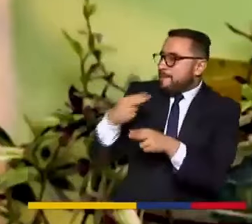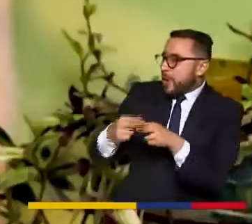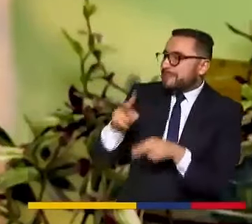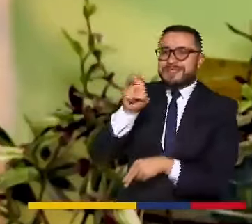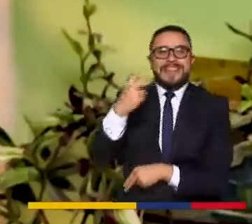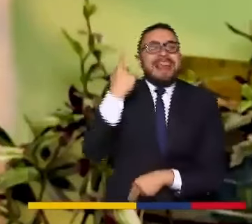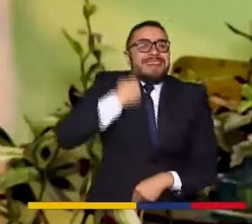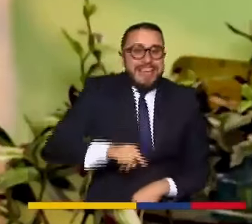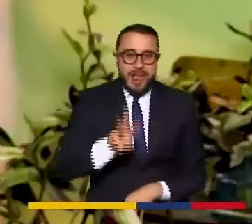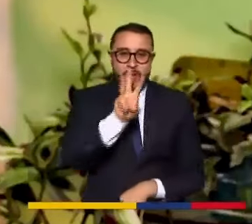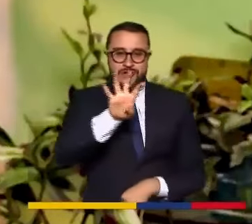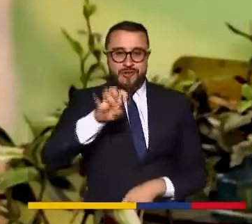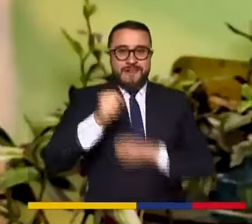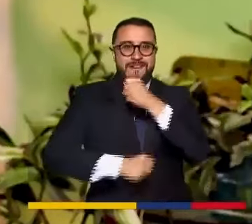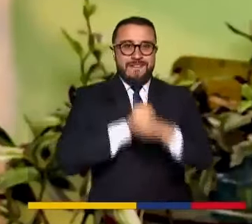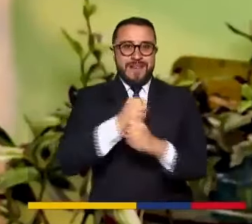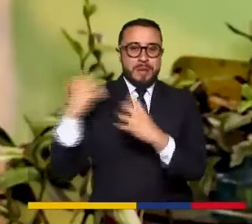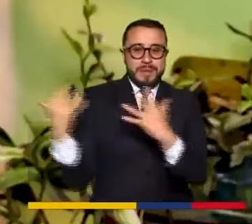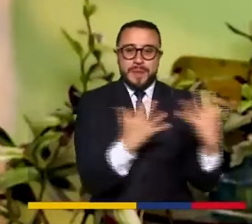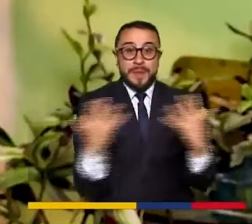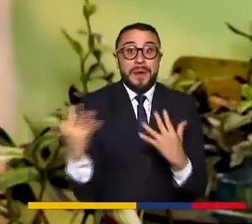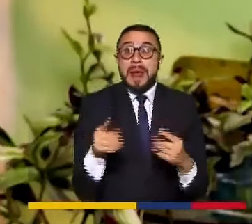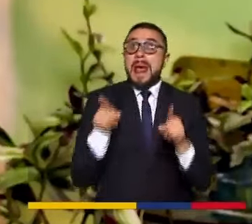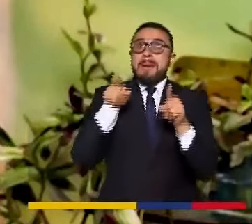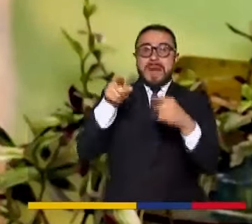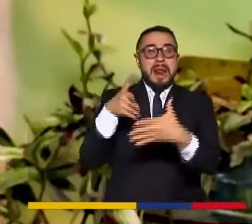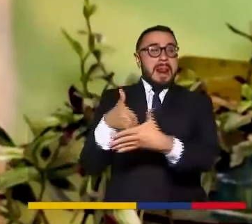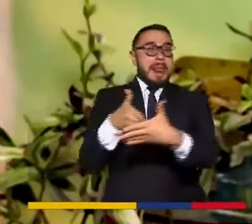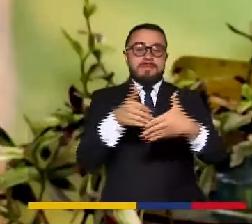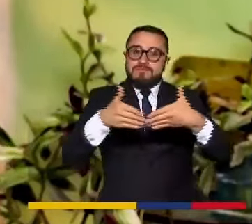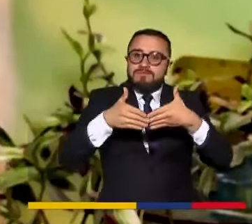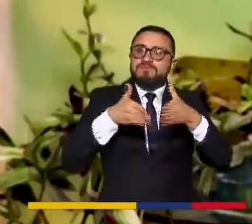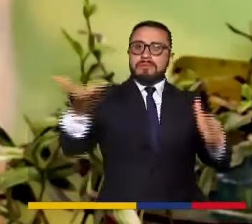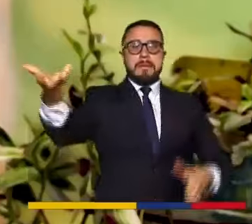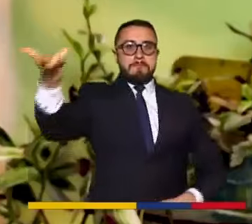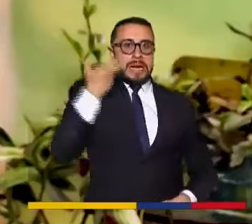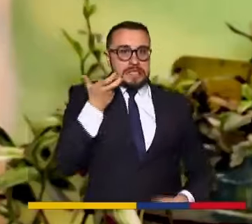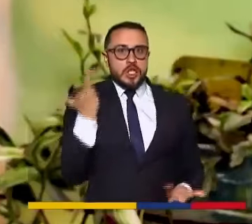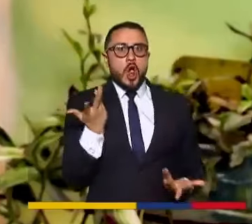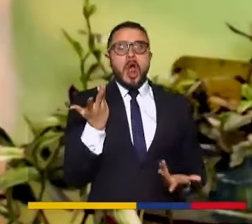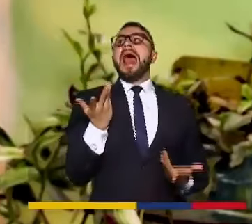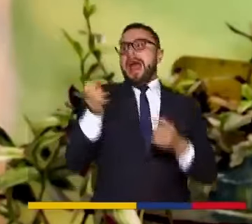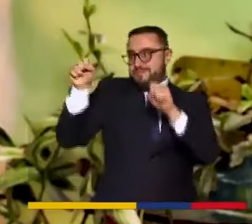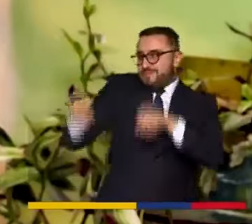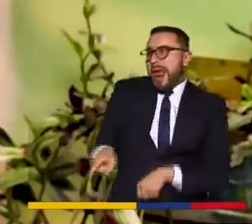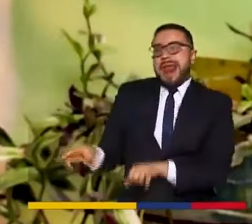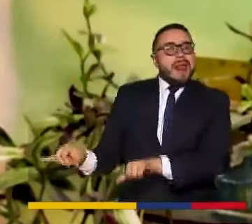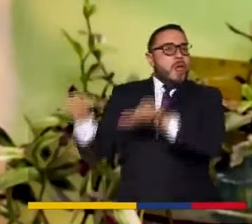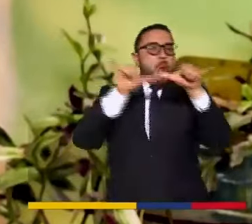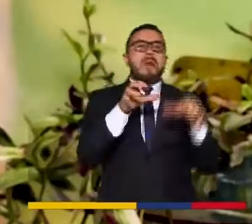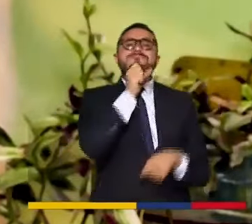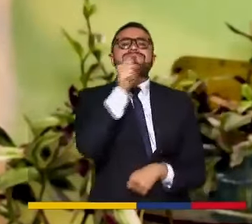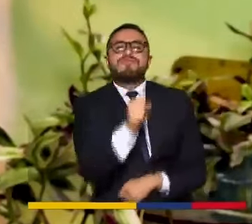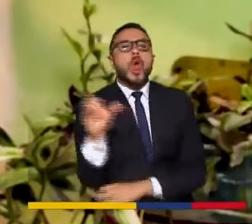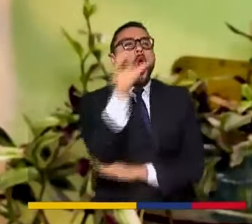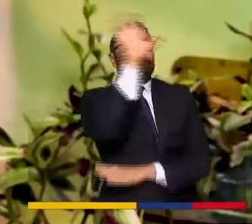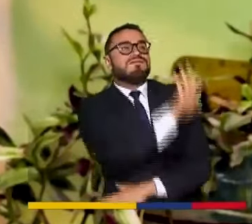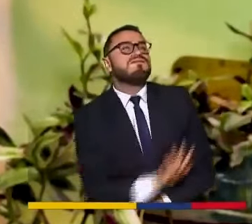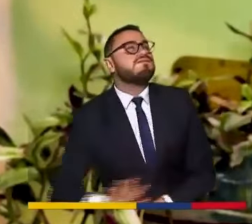va a superar las brechas del sistema de pensiones logra que los viejos y las viejas de Colombia puedan vivir su vejez